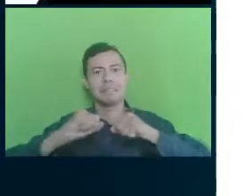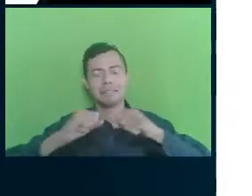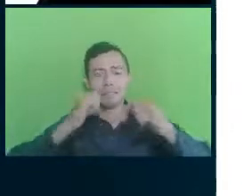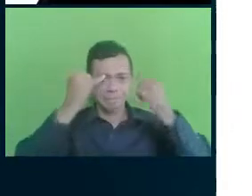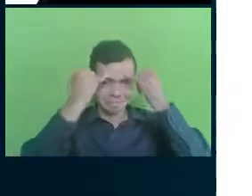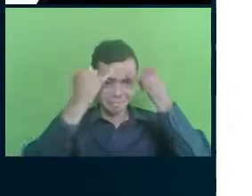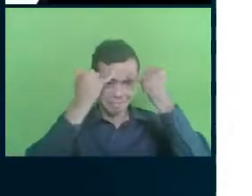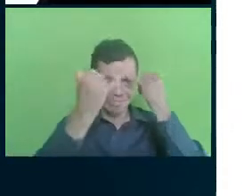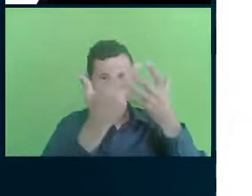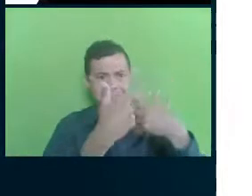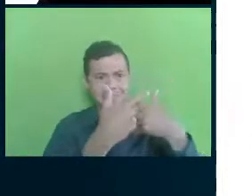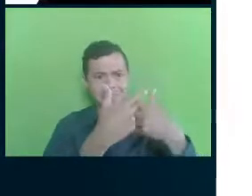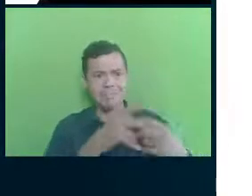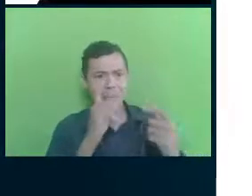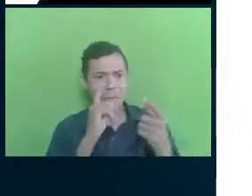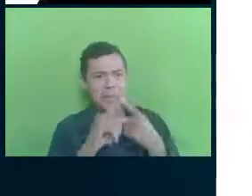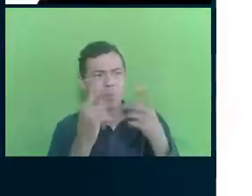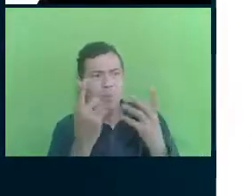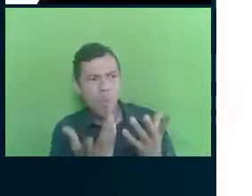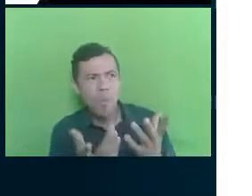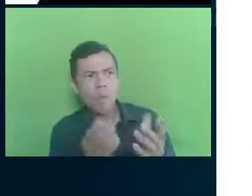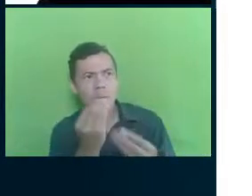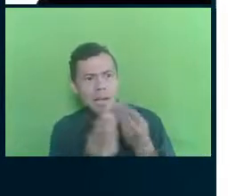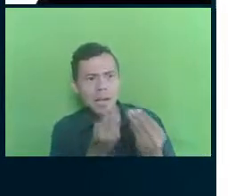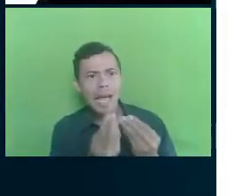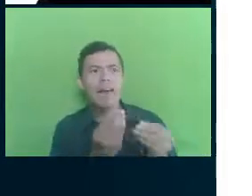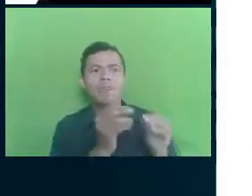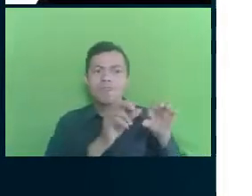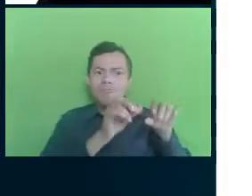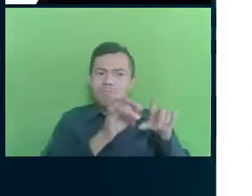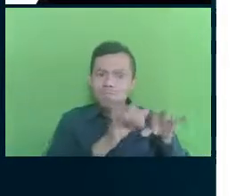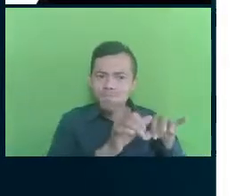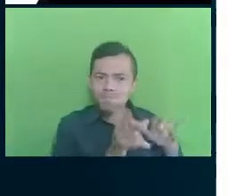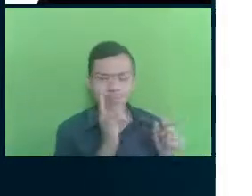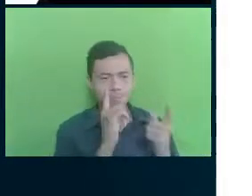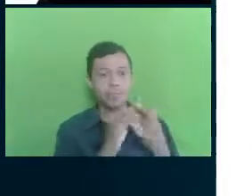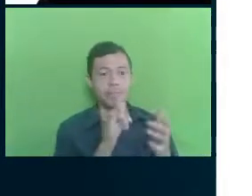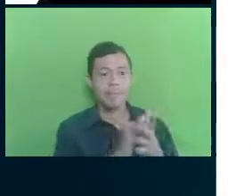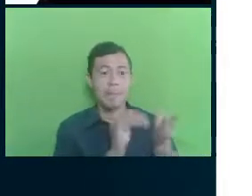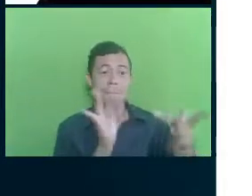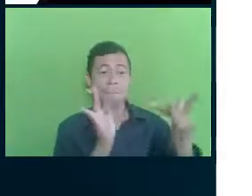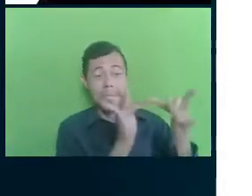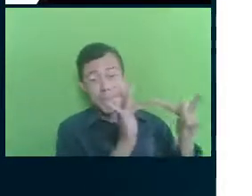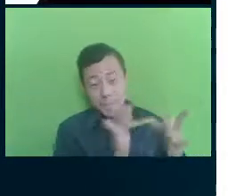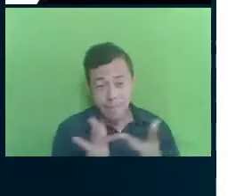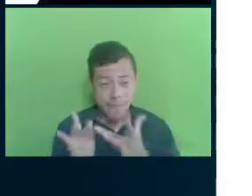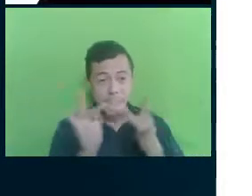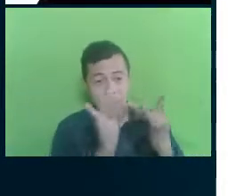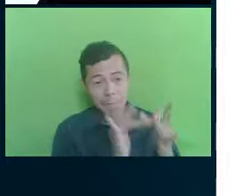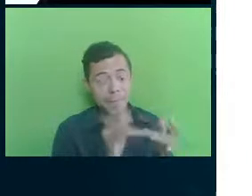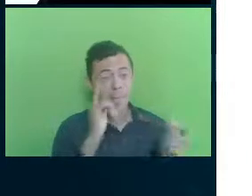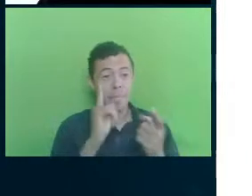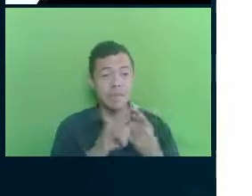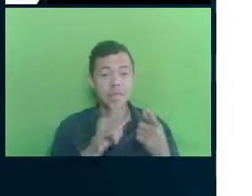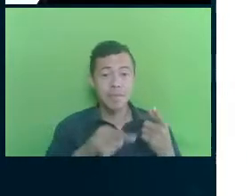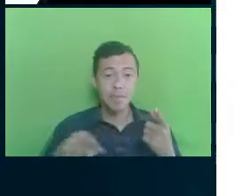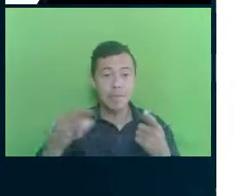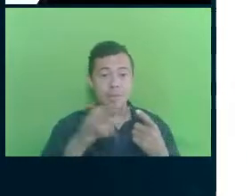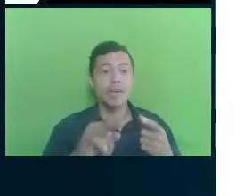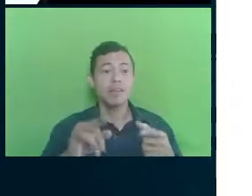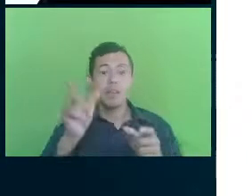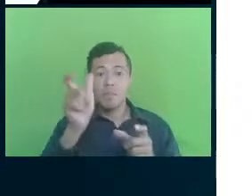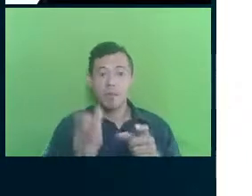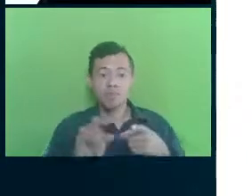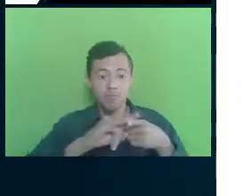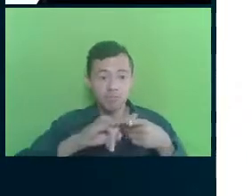a digitalizarse para poder hacer más eficientes sus procesos, para poder conectarse con sus usuarios de una forma remota y al final del día